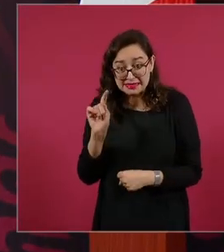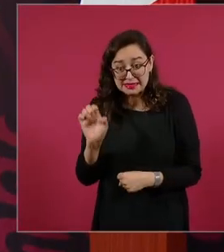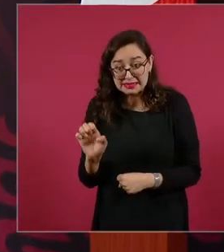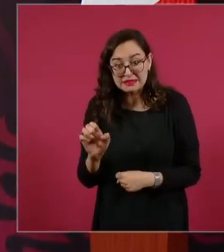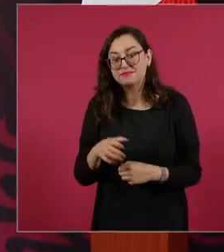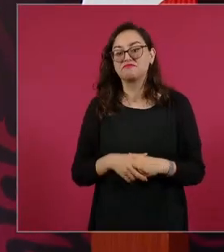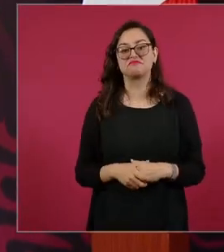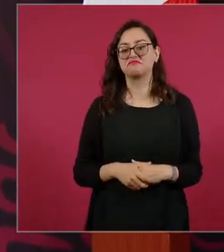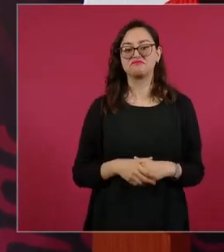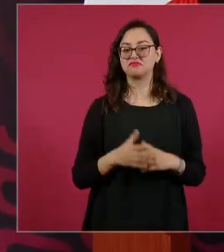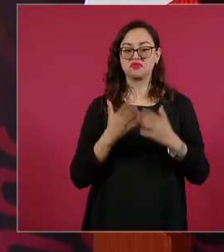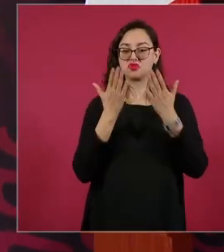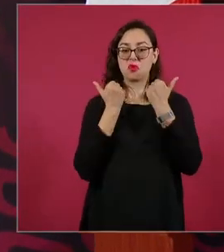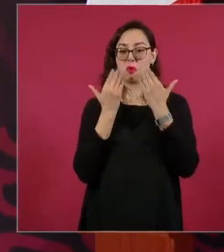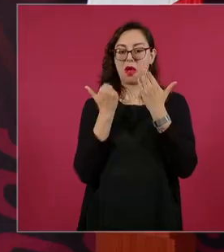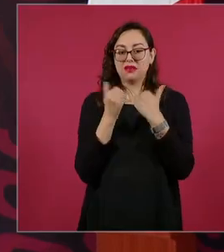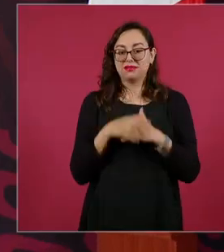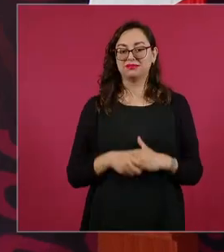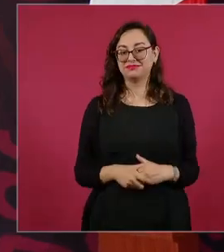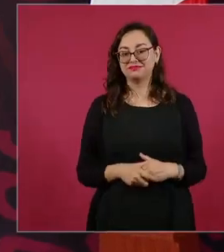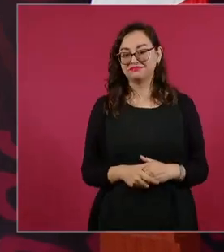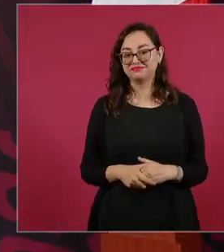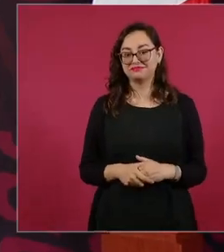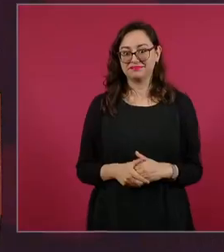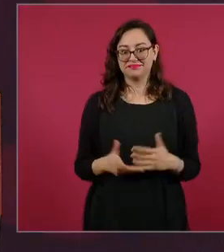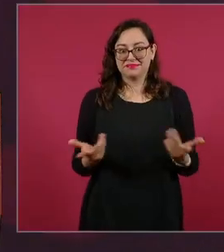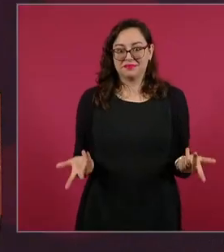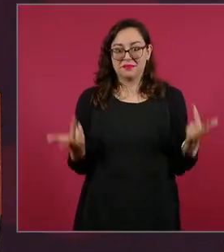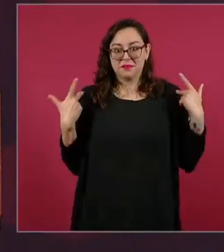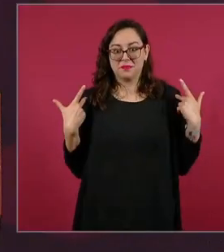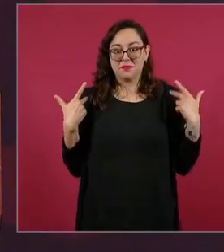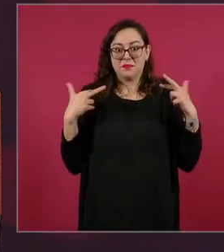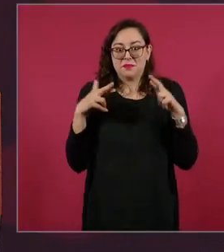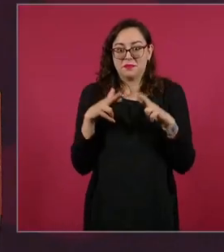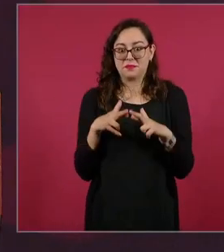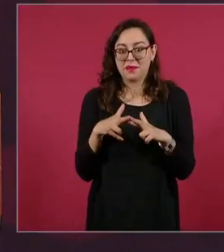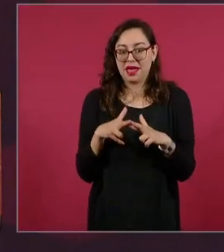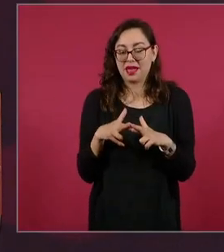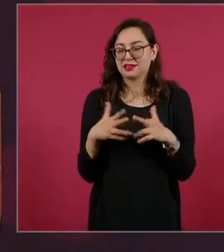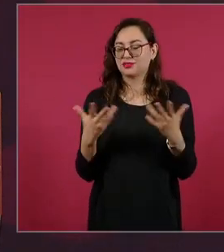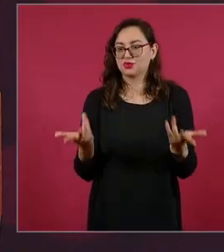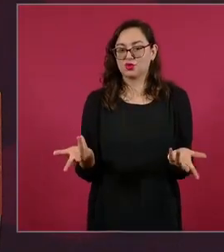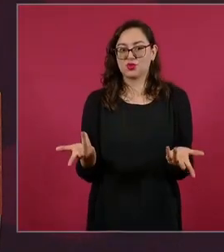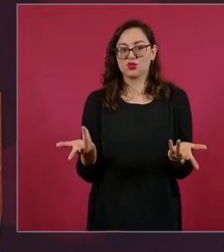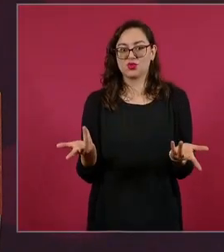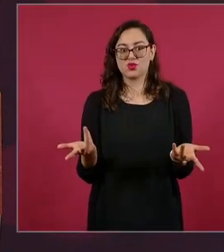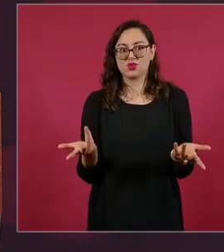puede ser que esté en Tlapa pero sí hay en Metlatono un centro de salud